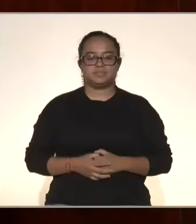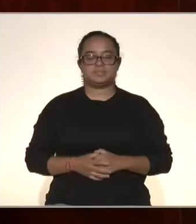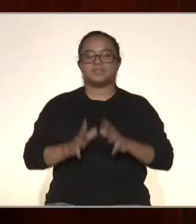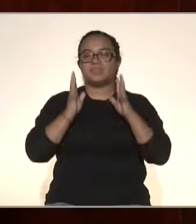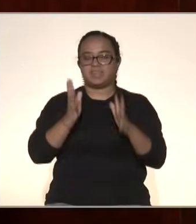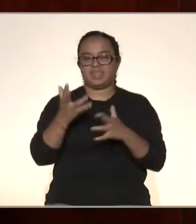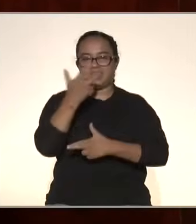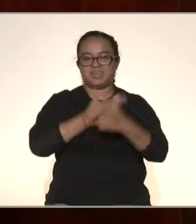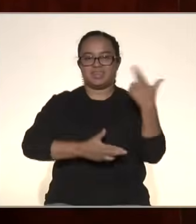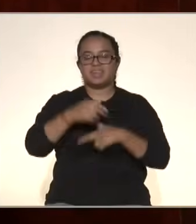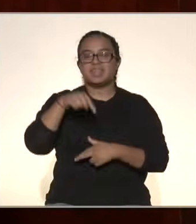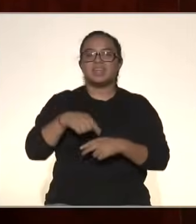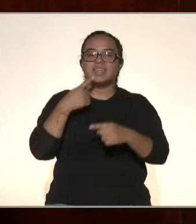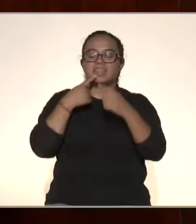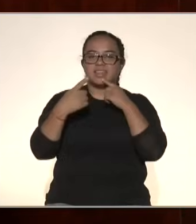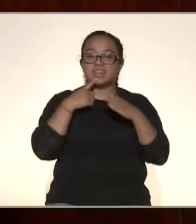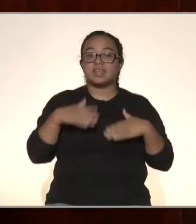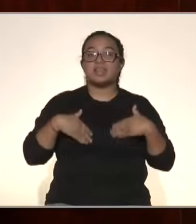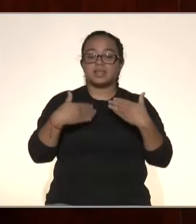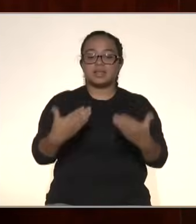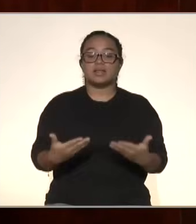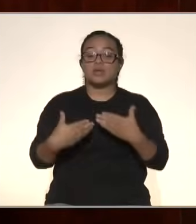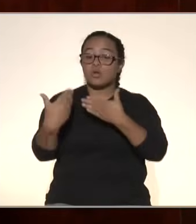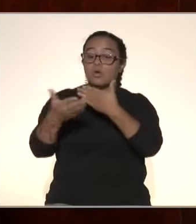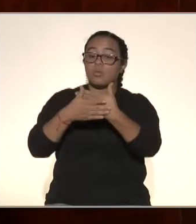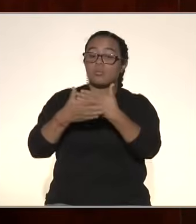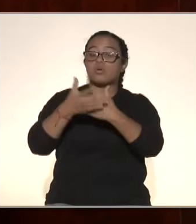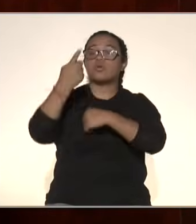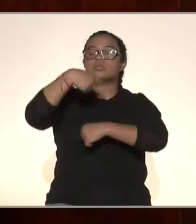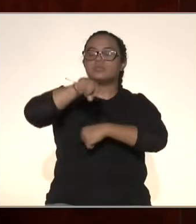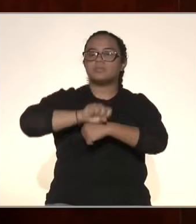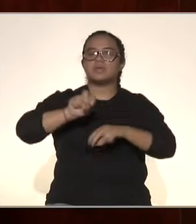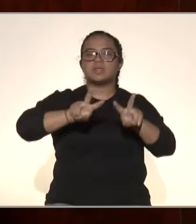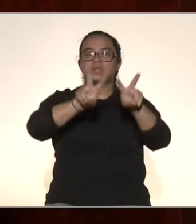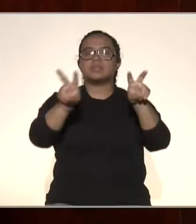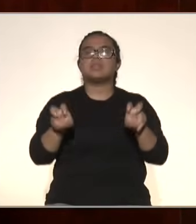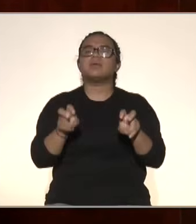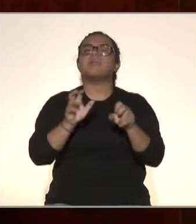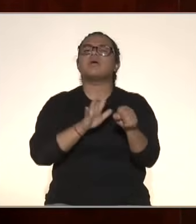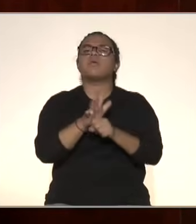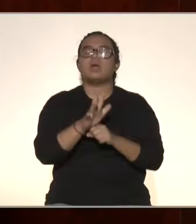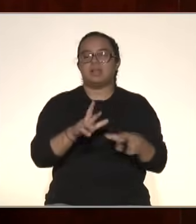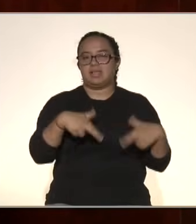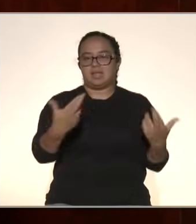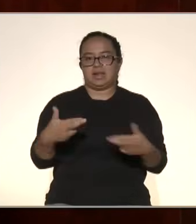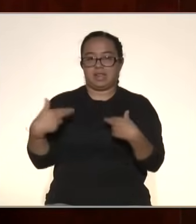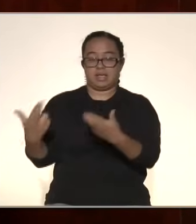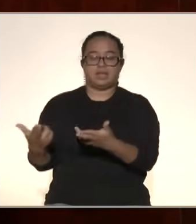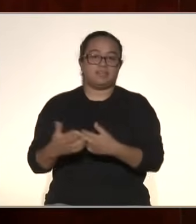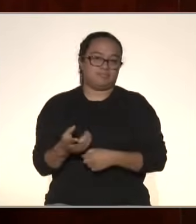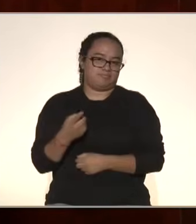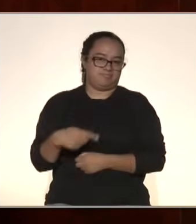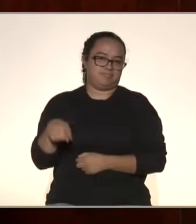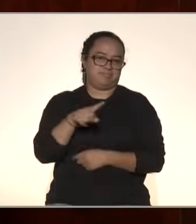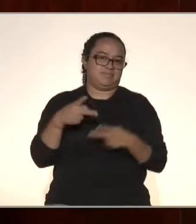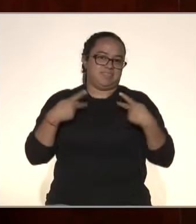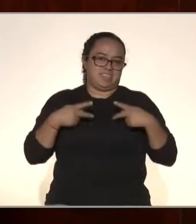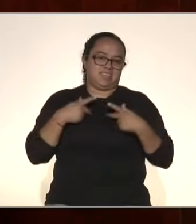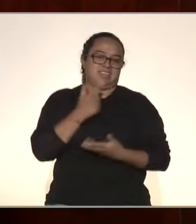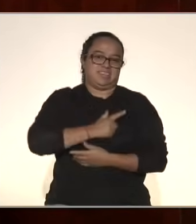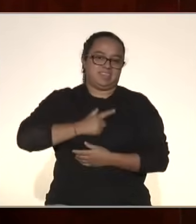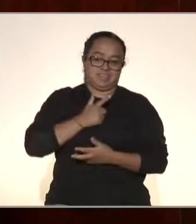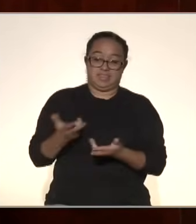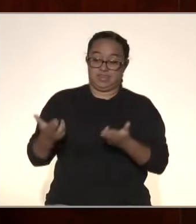Estamos de regreso aquí en Diálogos en Confianza y la siguiente semana vamos a tener un tema sobre los regalos. Y es que a quién no le gusta recibir o